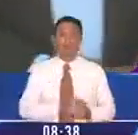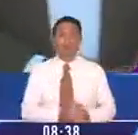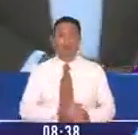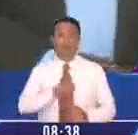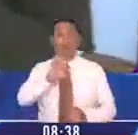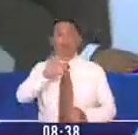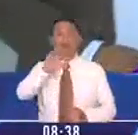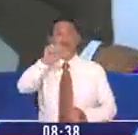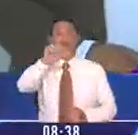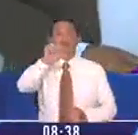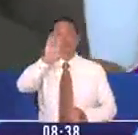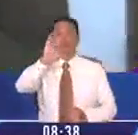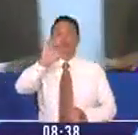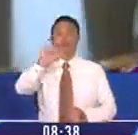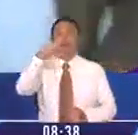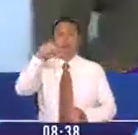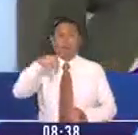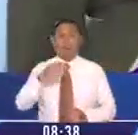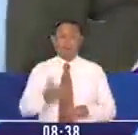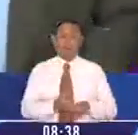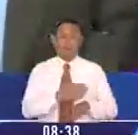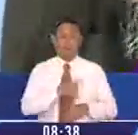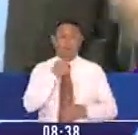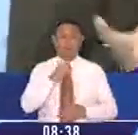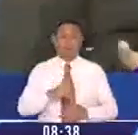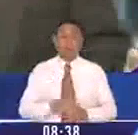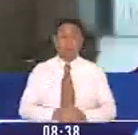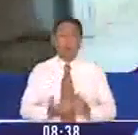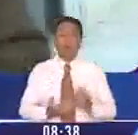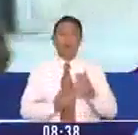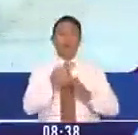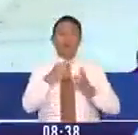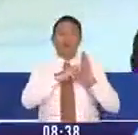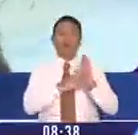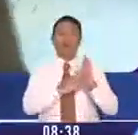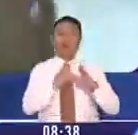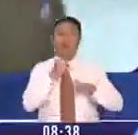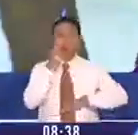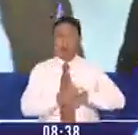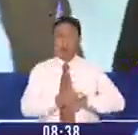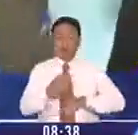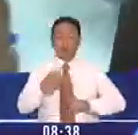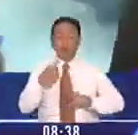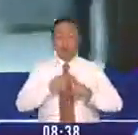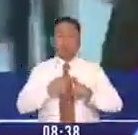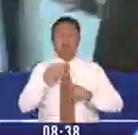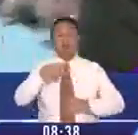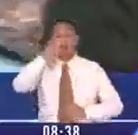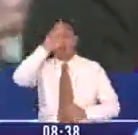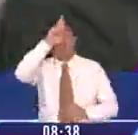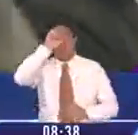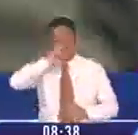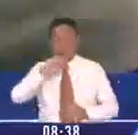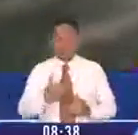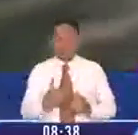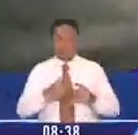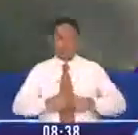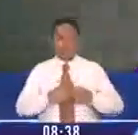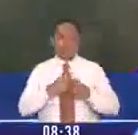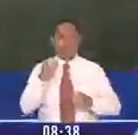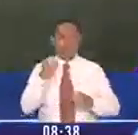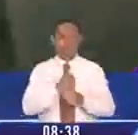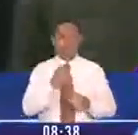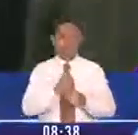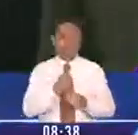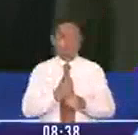Fabián Isa, porque como les habíamos mencionado, se ha aprobado una ordenanza para que los mercados de acá de Rumiñahui pues ya puedan trabajar